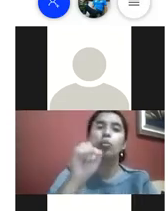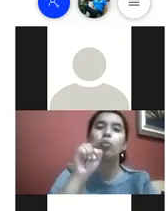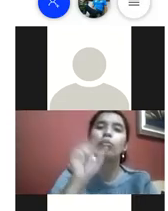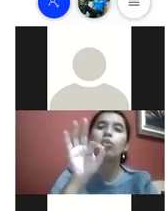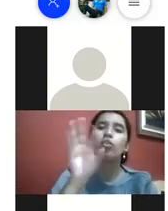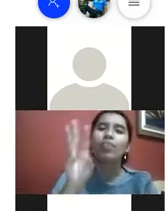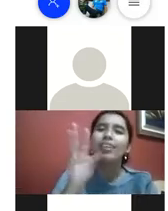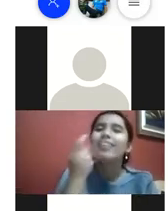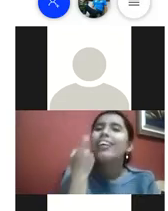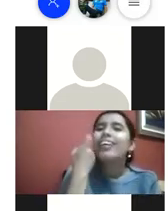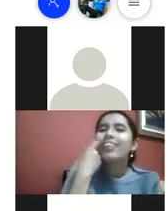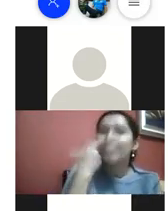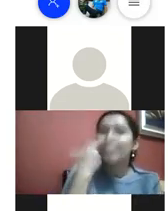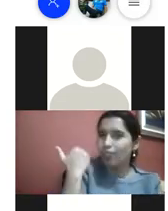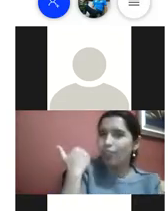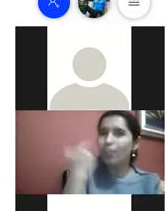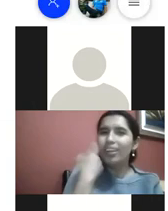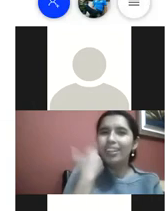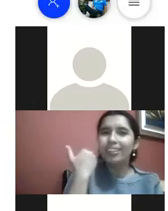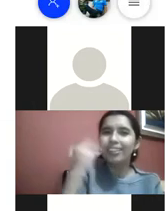ejercicio anterior.